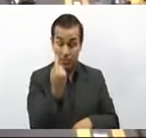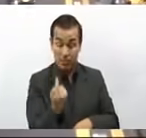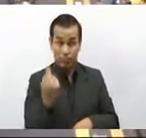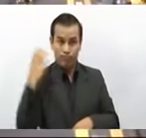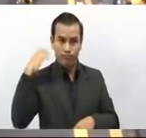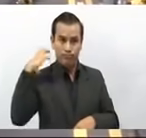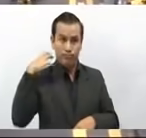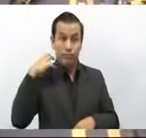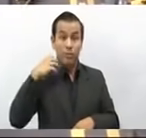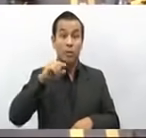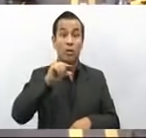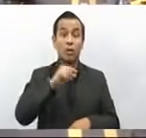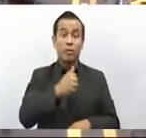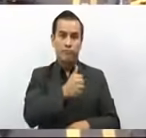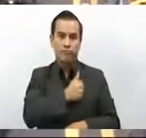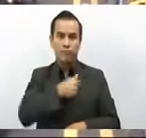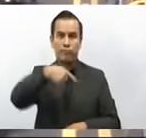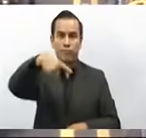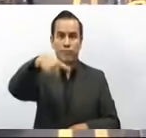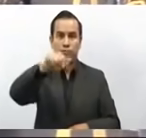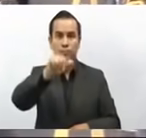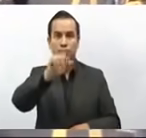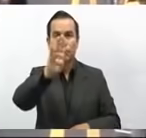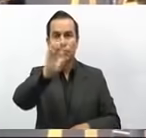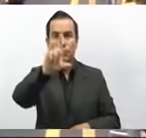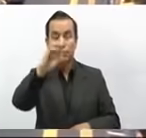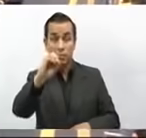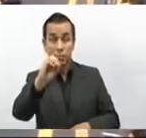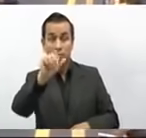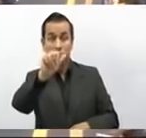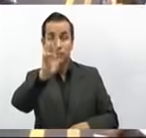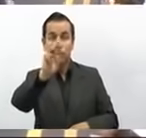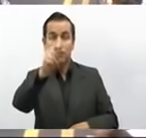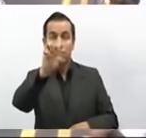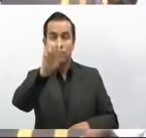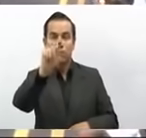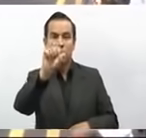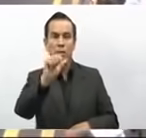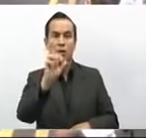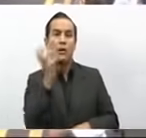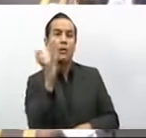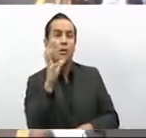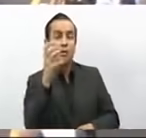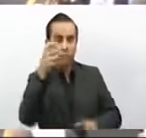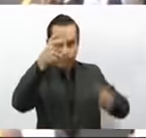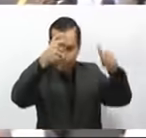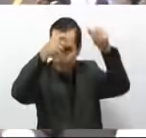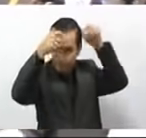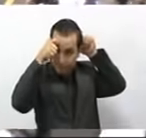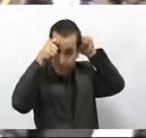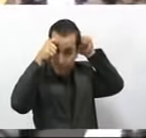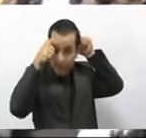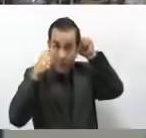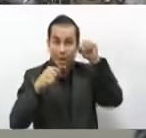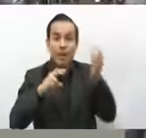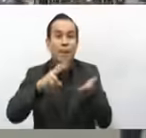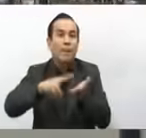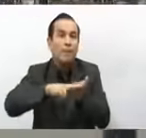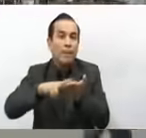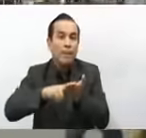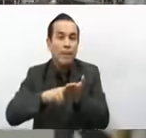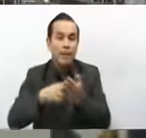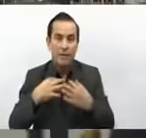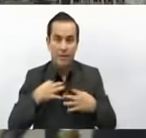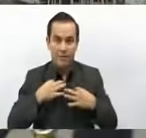Mayor Pablo Argueta Aguirre, y quienes se distinguen por las boinas verdes que son parte del uniforme que este día portan